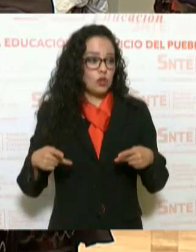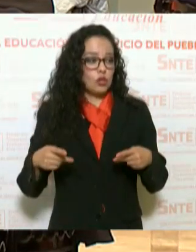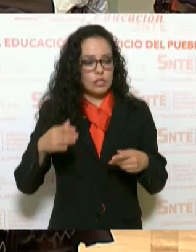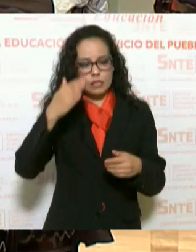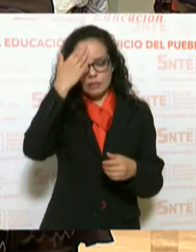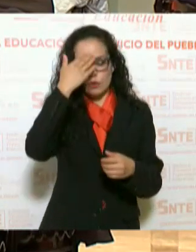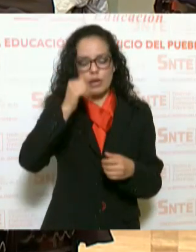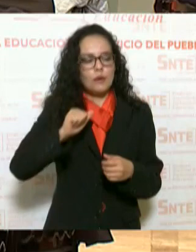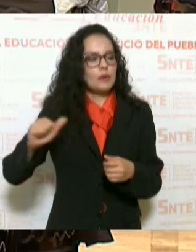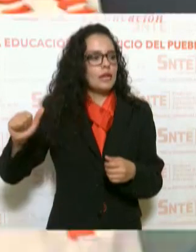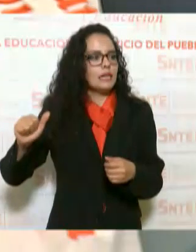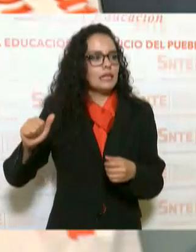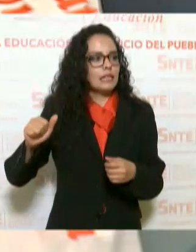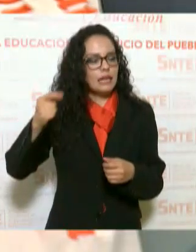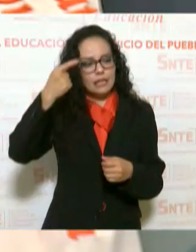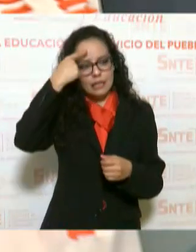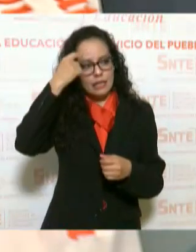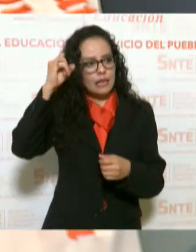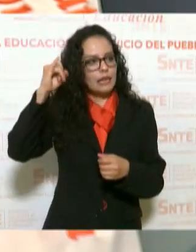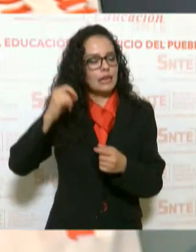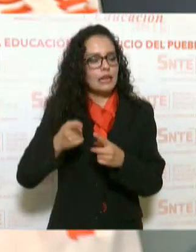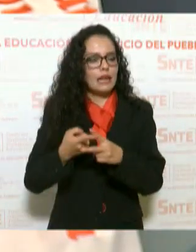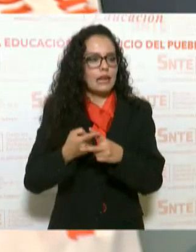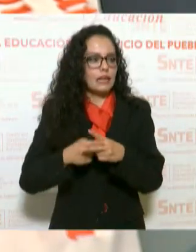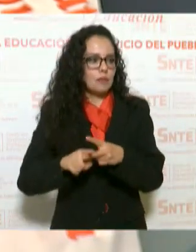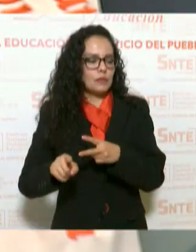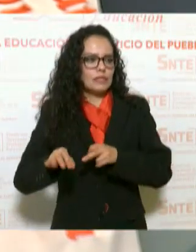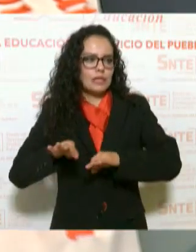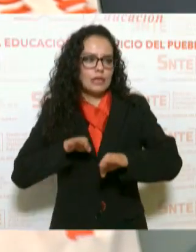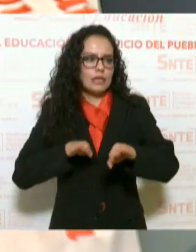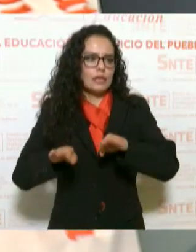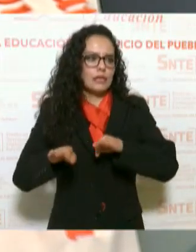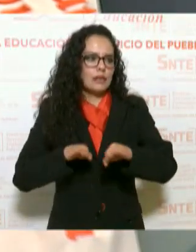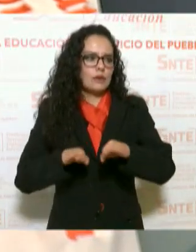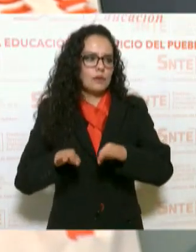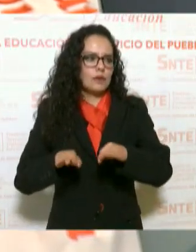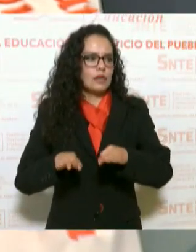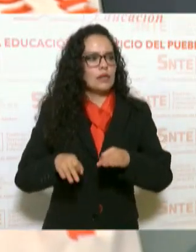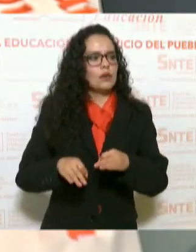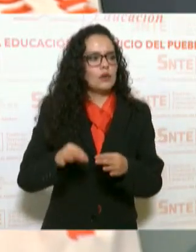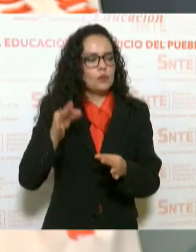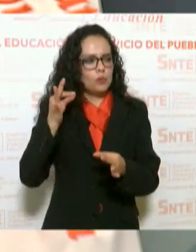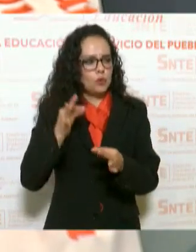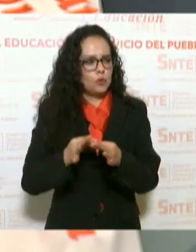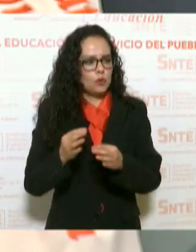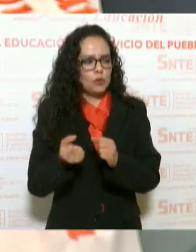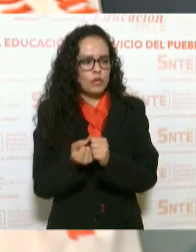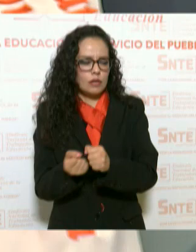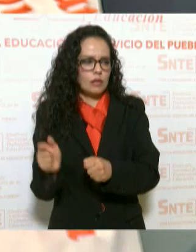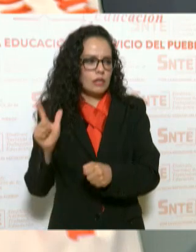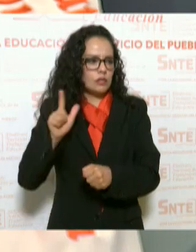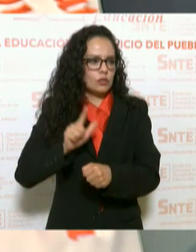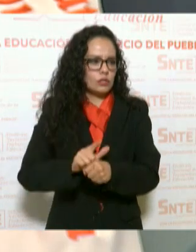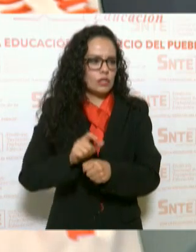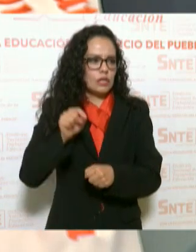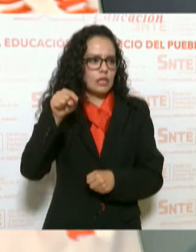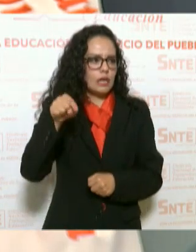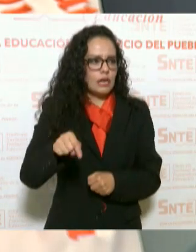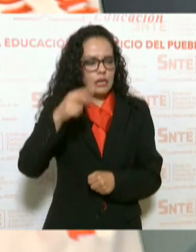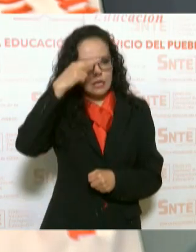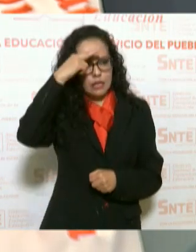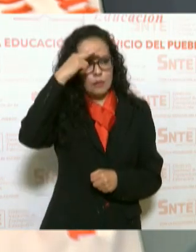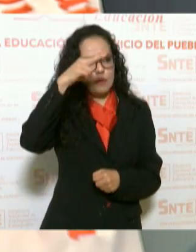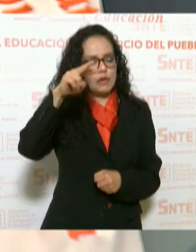emprendedora, con un alto compromiso social, que pongan al servicio de la nación y de la sociedad